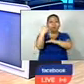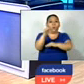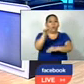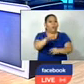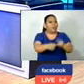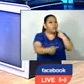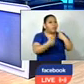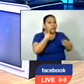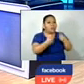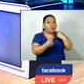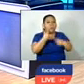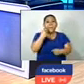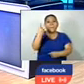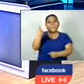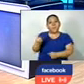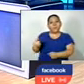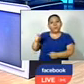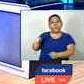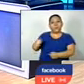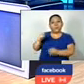conversamos con un magistrado sobre el tema.